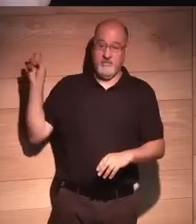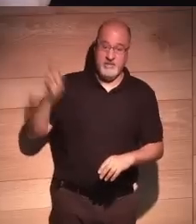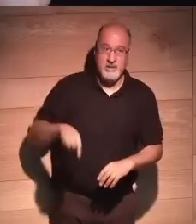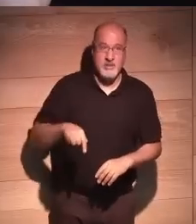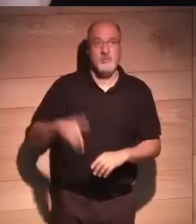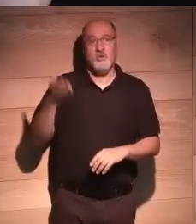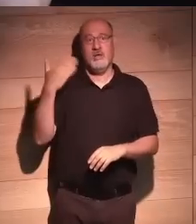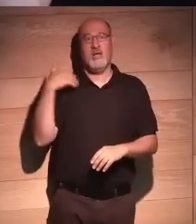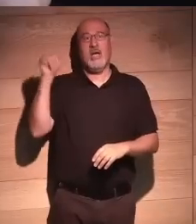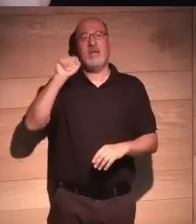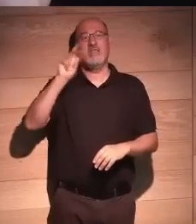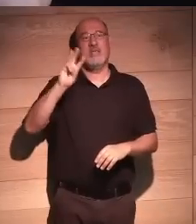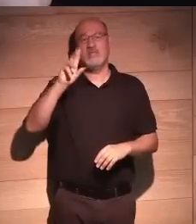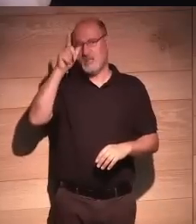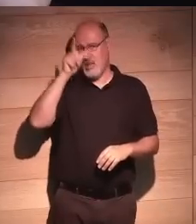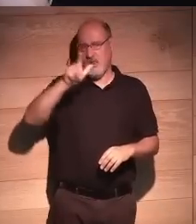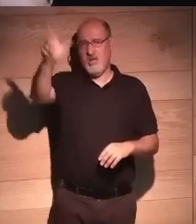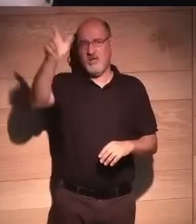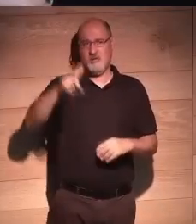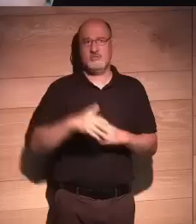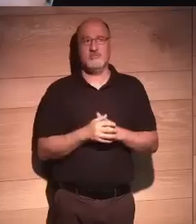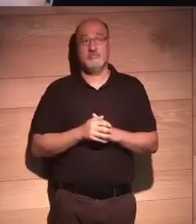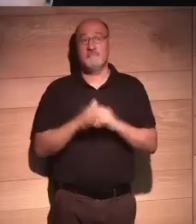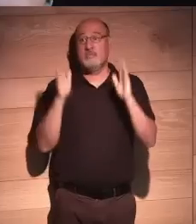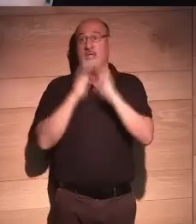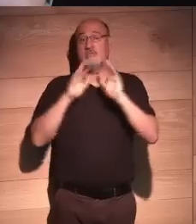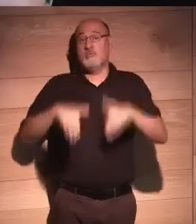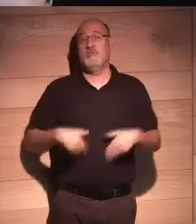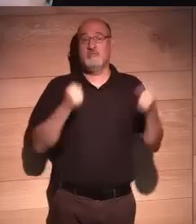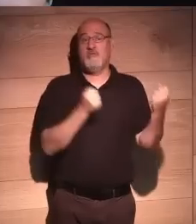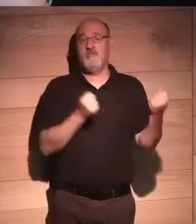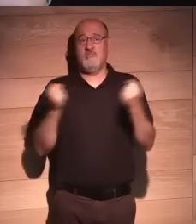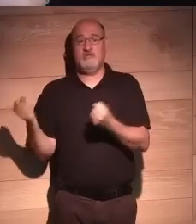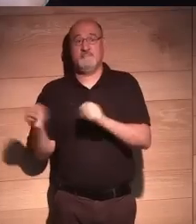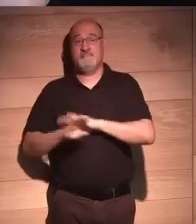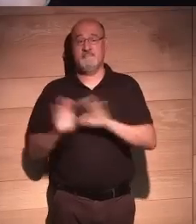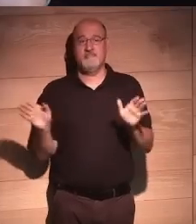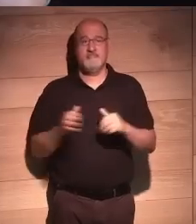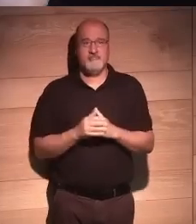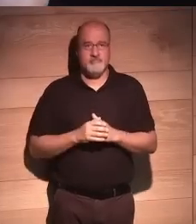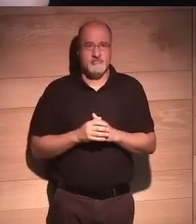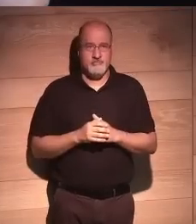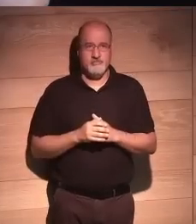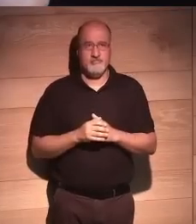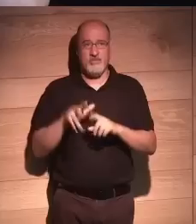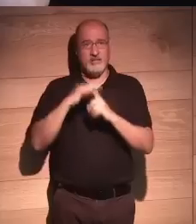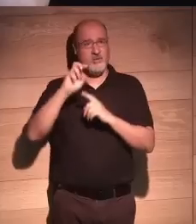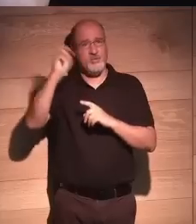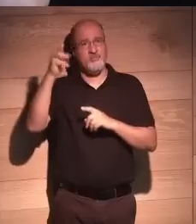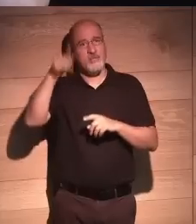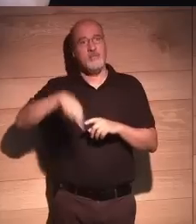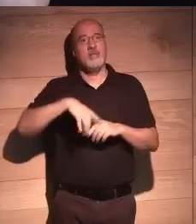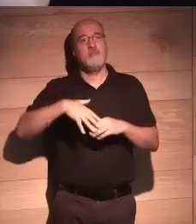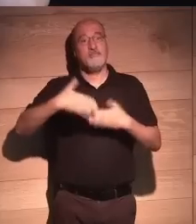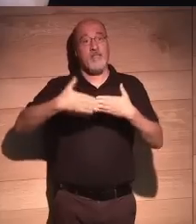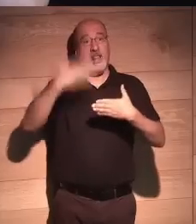porque Antena 3 estaba en la quinta puñeta. Y entonces pues me volví a casa y luego en Antena 3 tuve otra situación, en Los límites de la